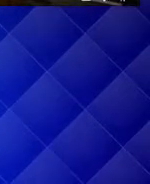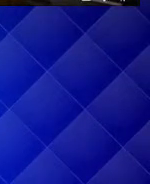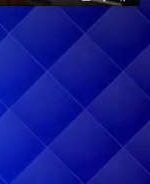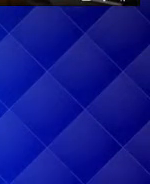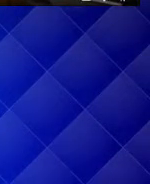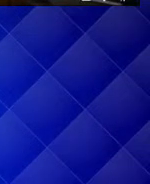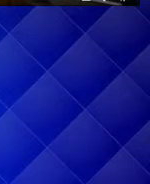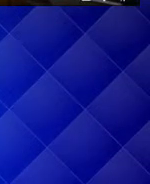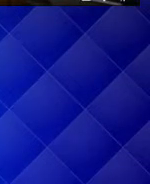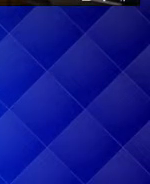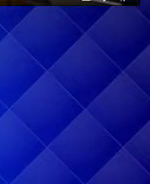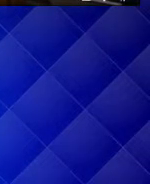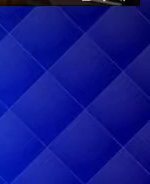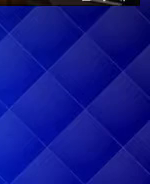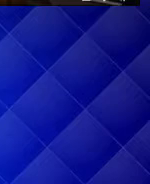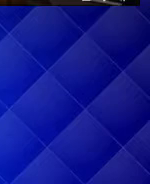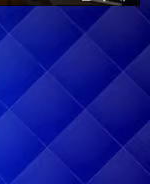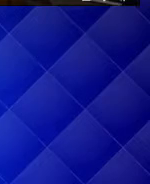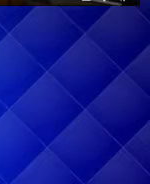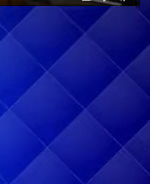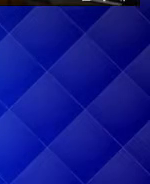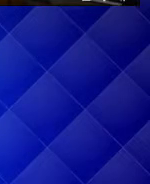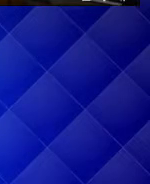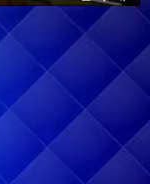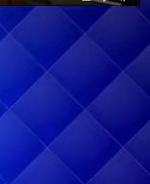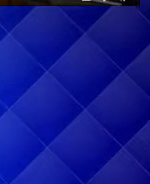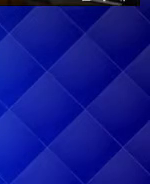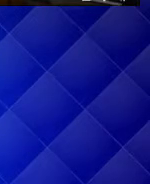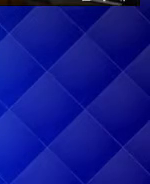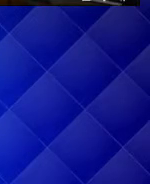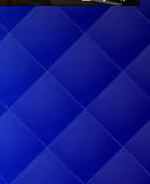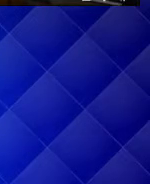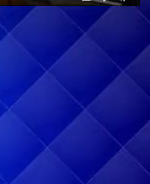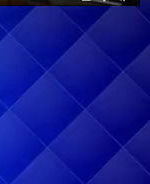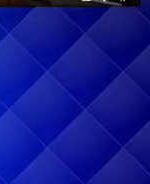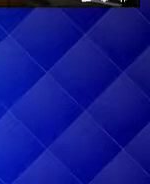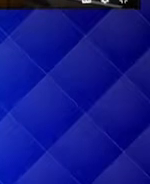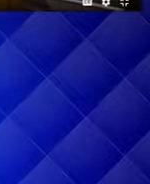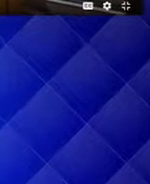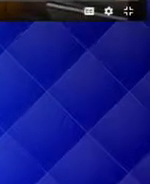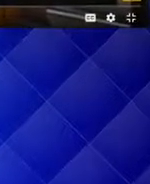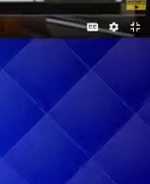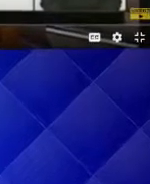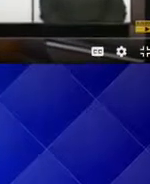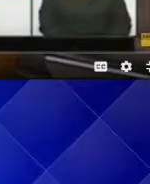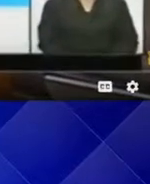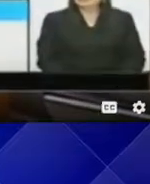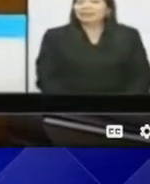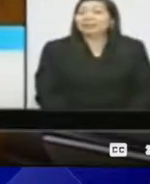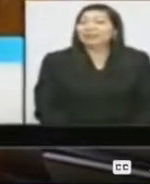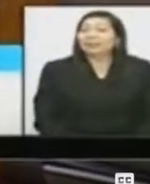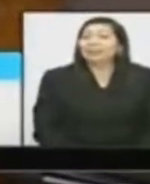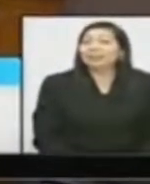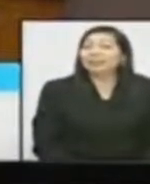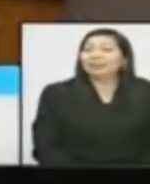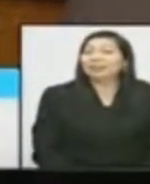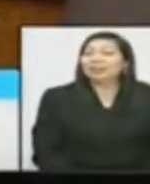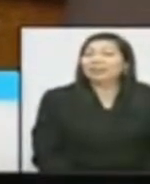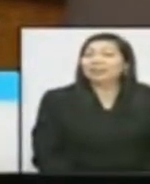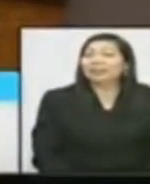formas y hacer los cambios y propuestas políticas de seguidos ya desde el año pasado